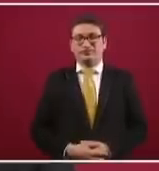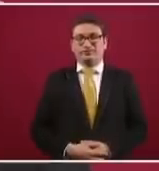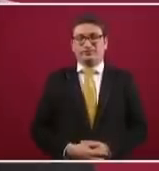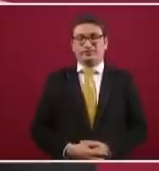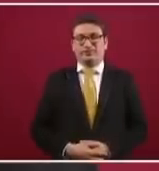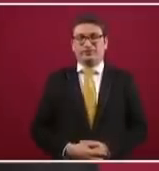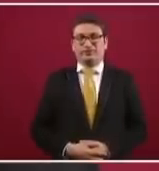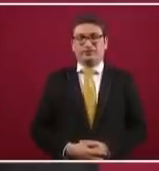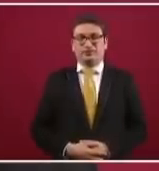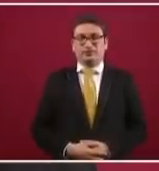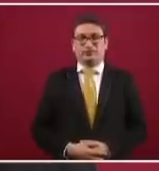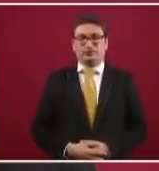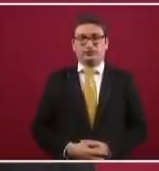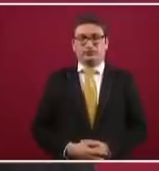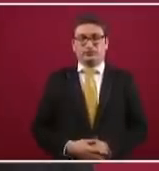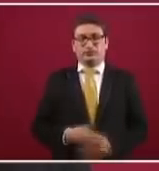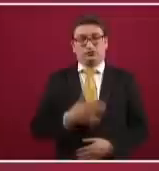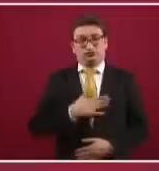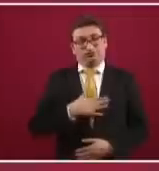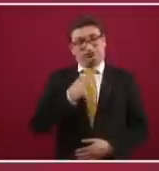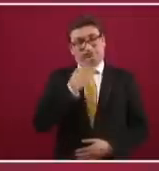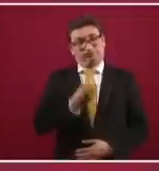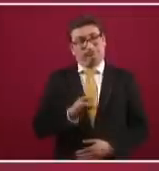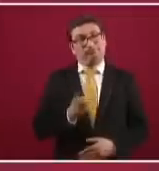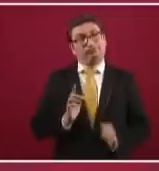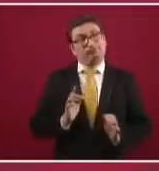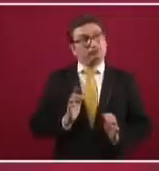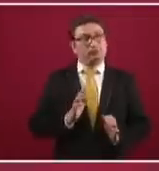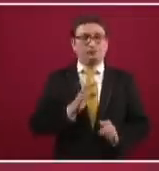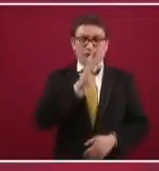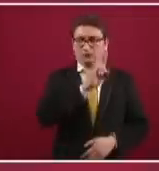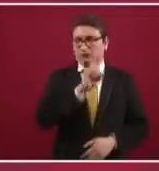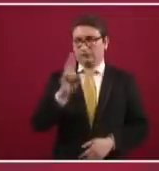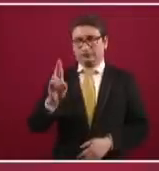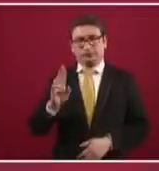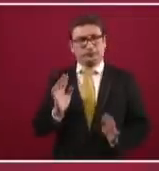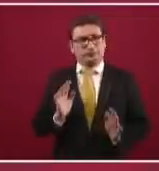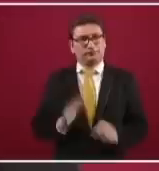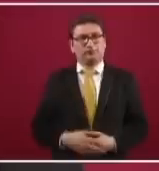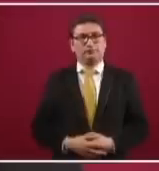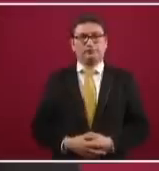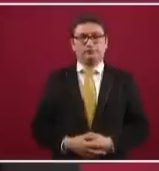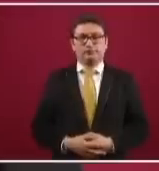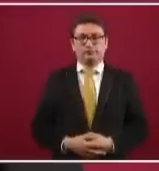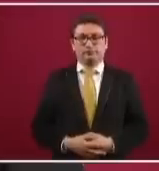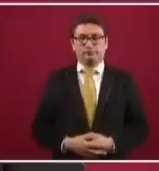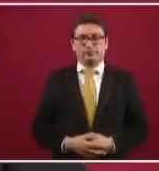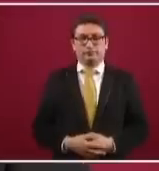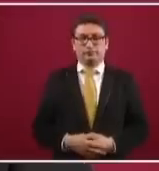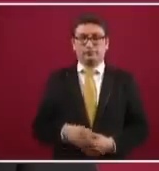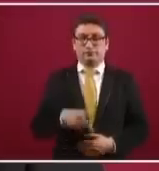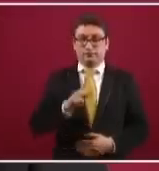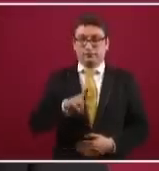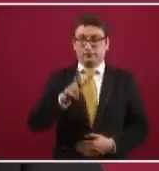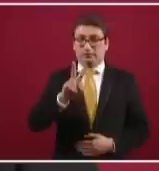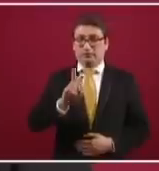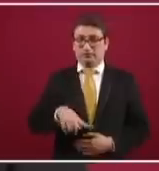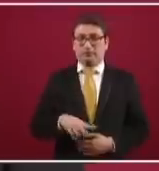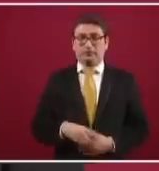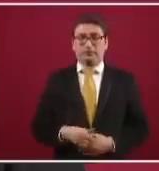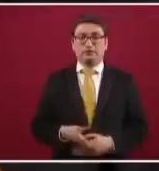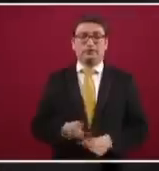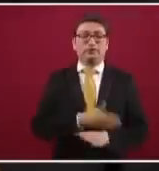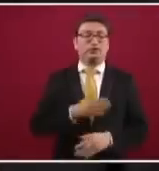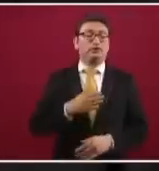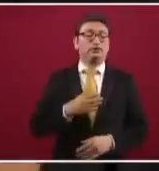Lo voy a decir con respeto, pero durante el gobierno